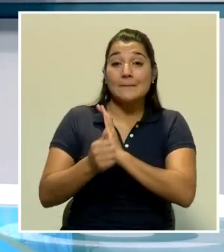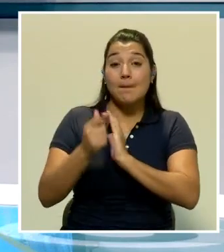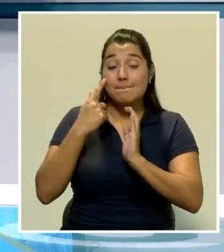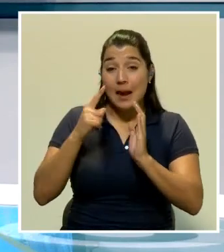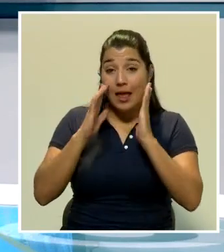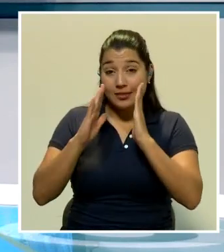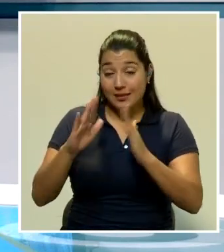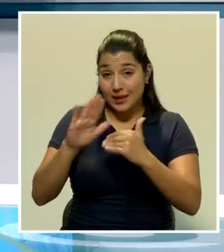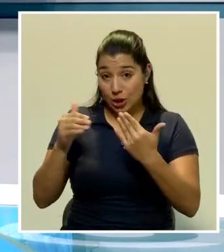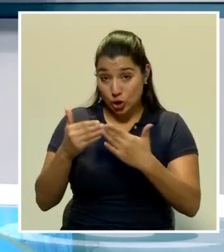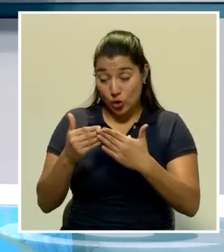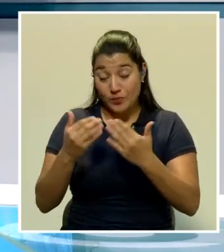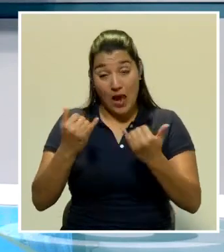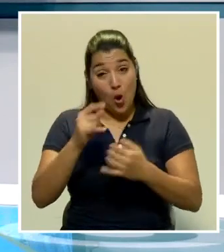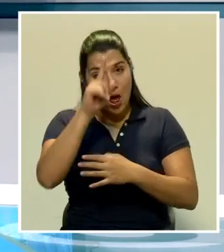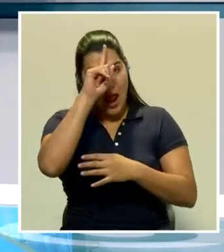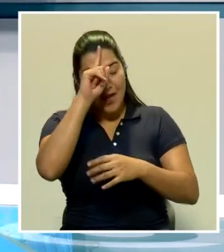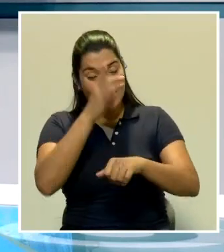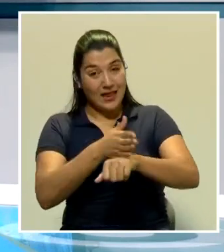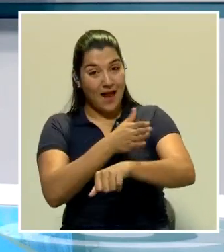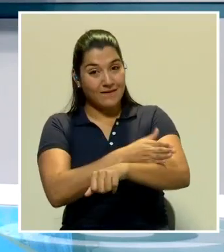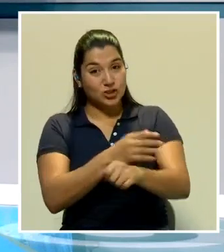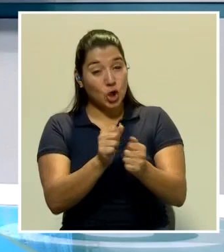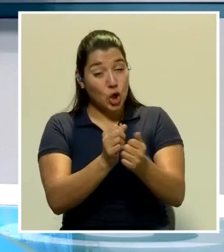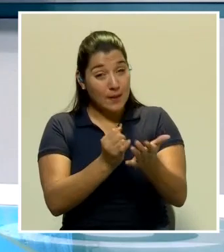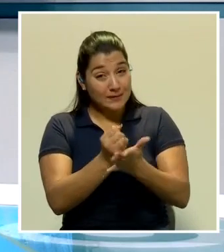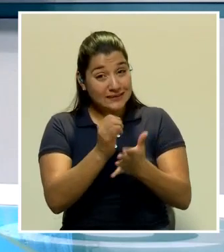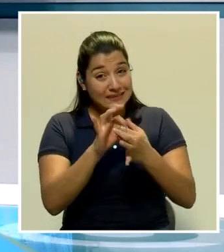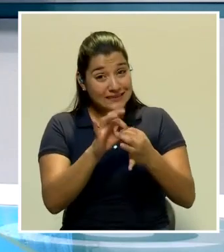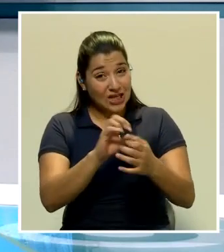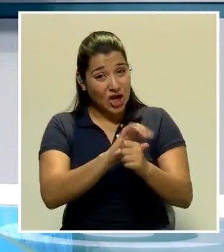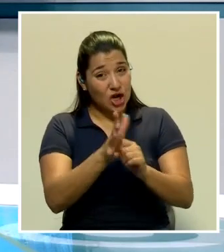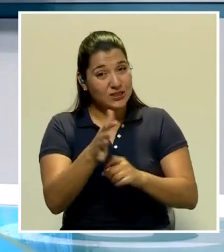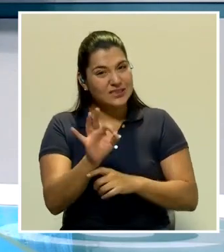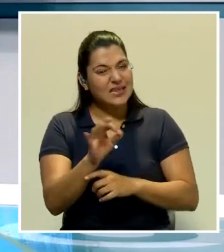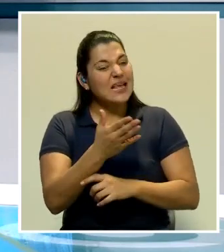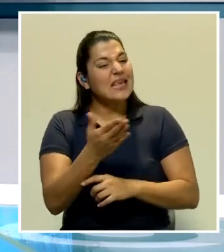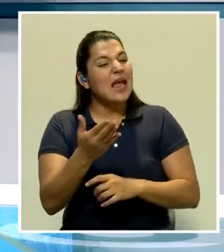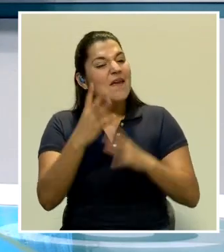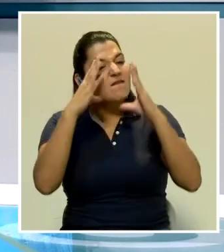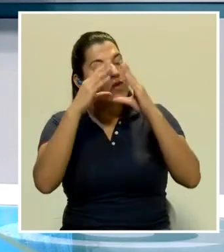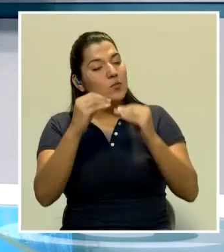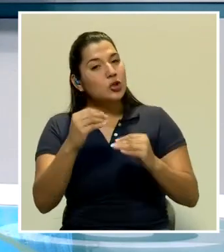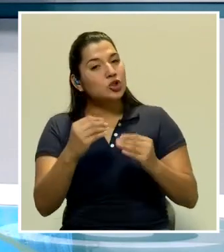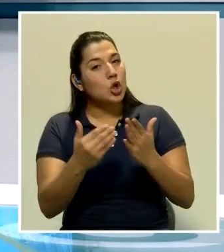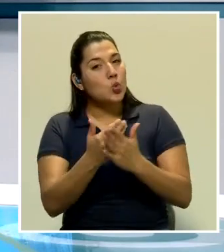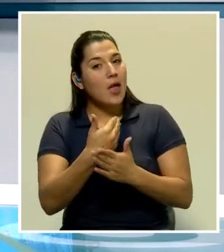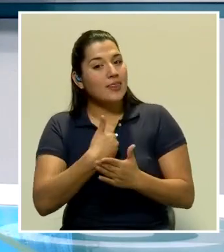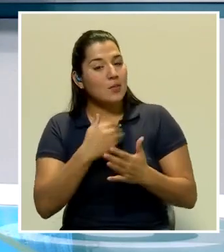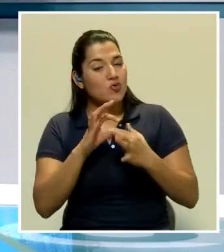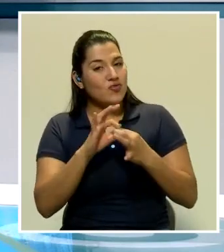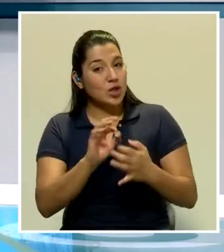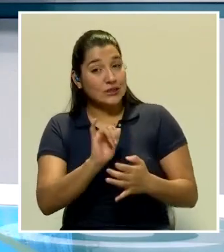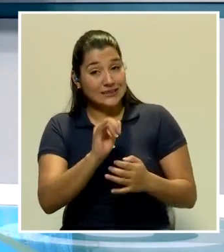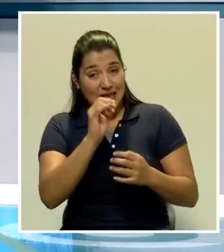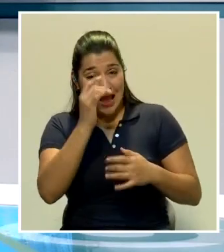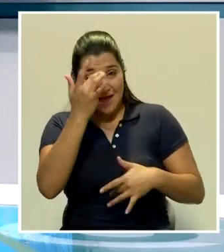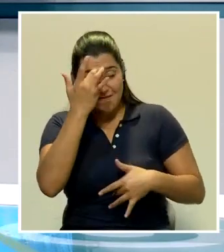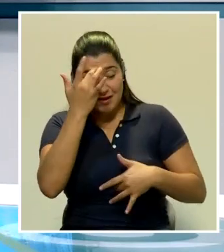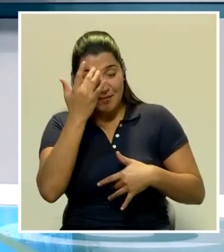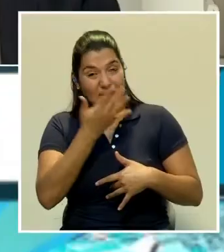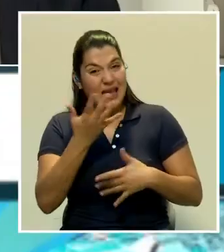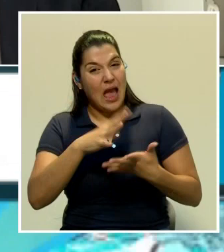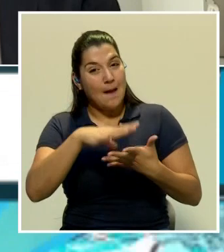más avanzó en el estudio del coronavirus. ¿Qué sabemos de nuevo sobre esta enfermedad? ¿Qué hemos aprendido en estos